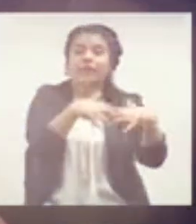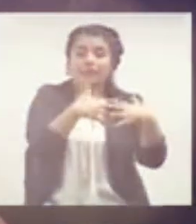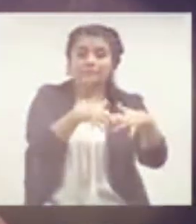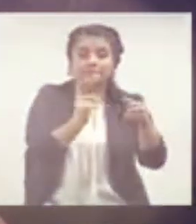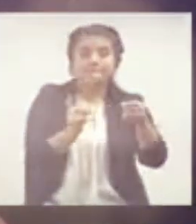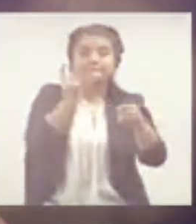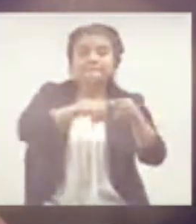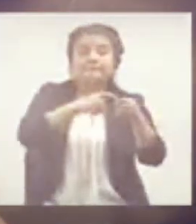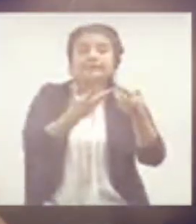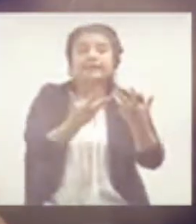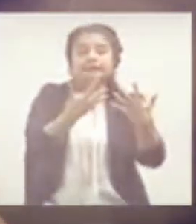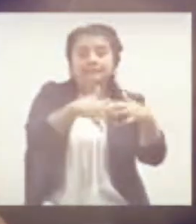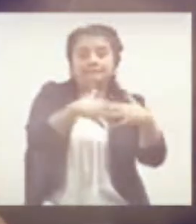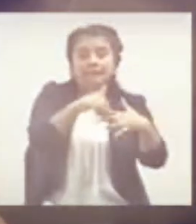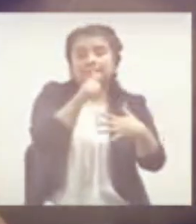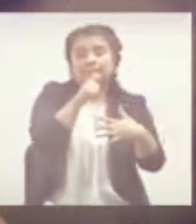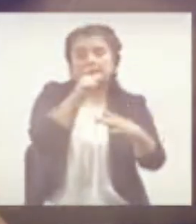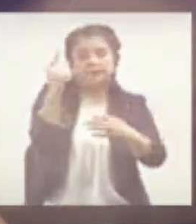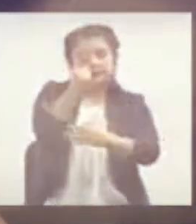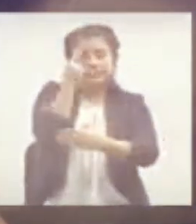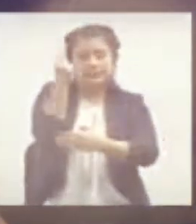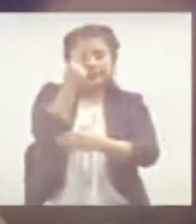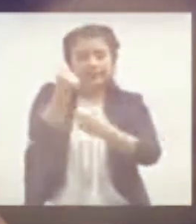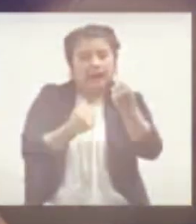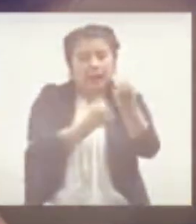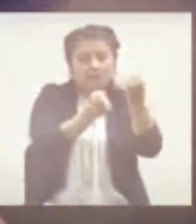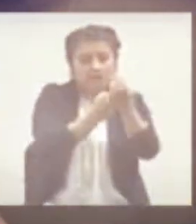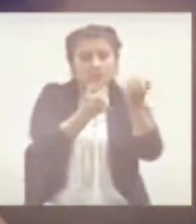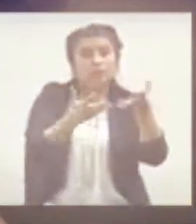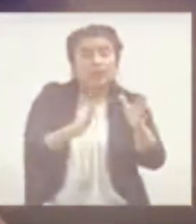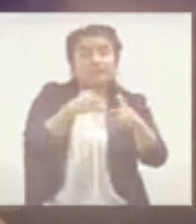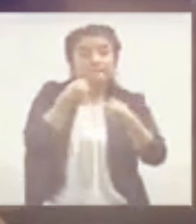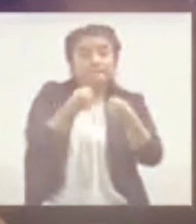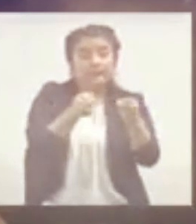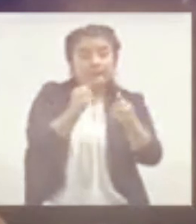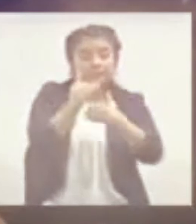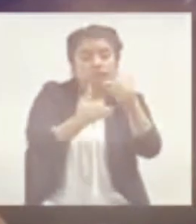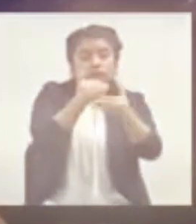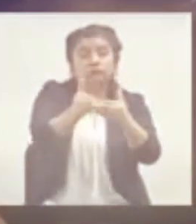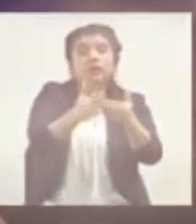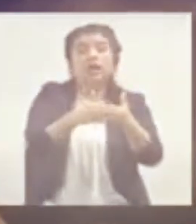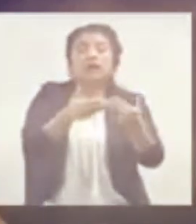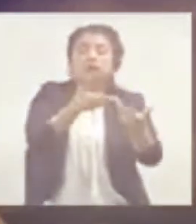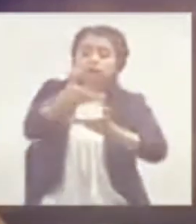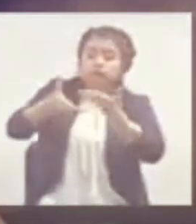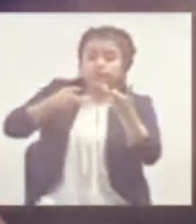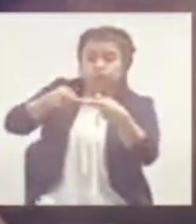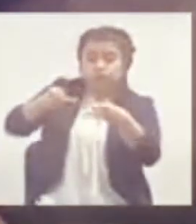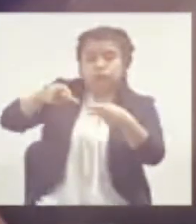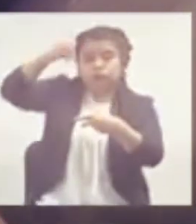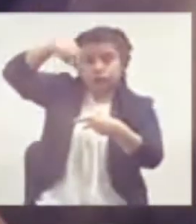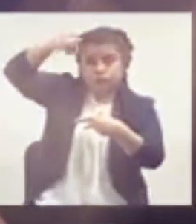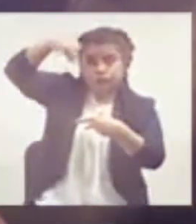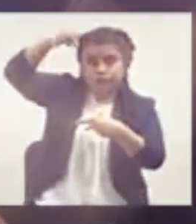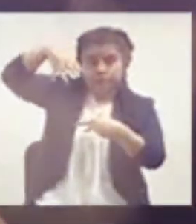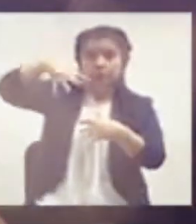de la iniciativa privada es una de las principales fuentes de apoyo para la generación, transporte, distribución y comercialización de la electricidad, toda